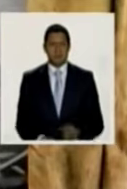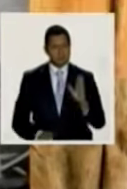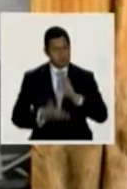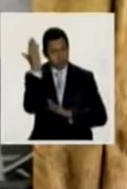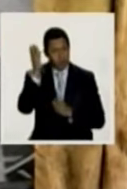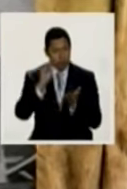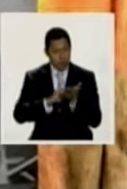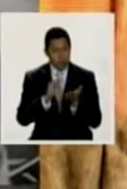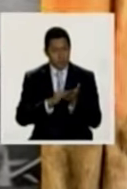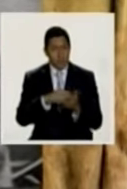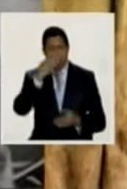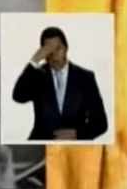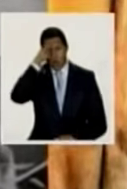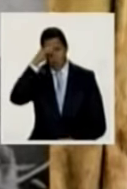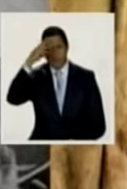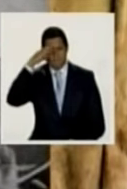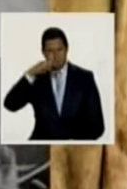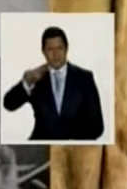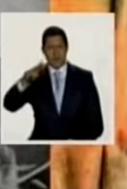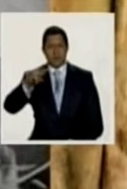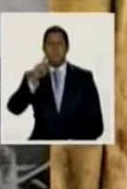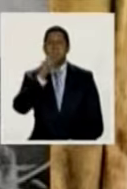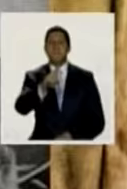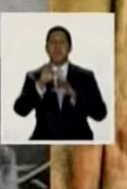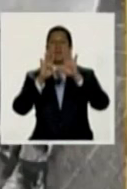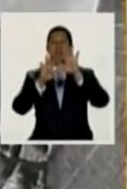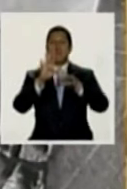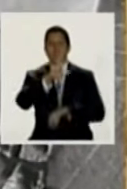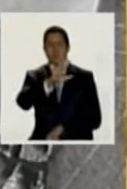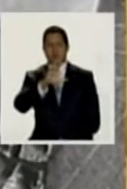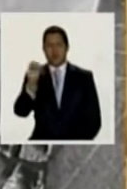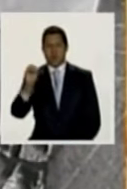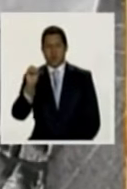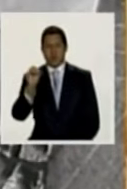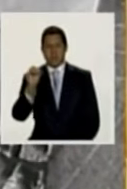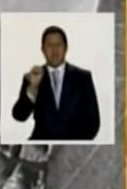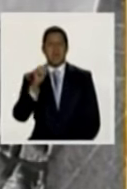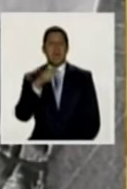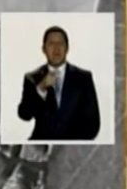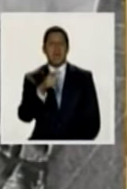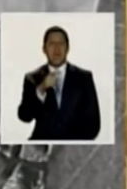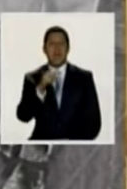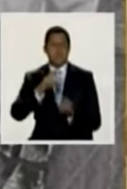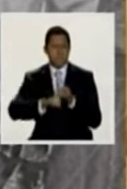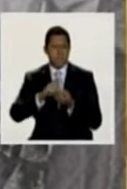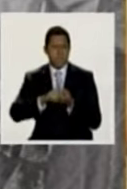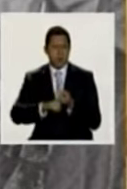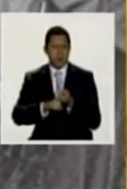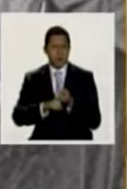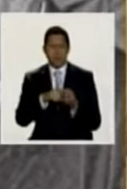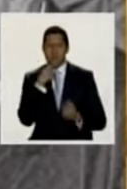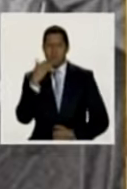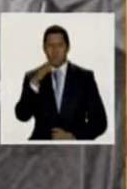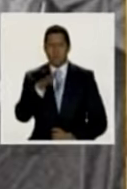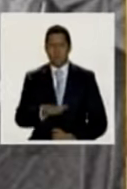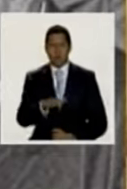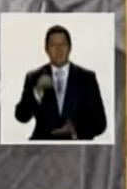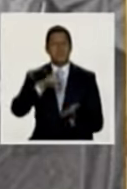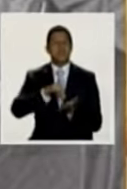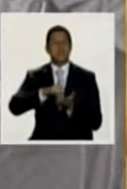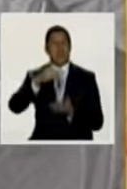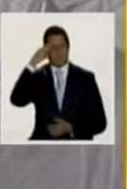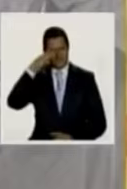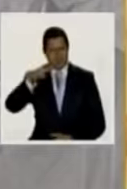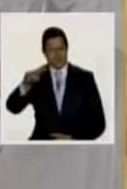Exiliado de nuevo, va a Cuba y a México. En 1950, doña Teotiste Arocha de Gallego, su esposa, muere en Ciudad de